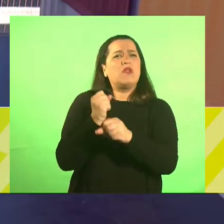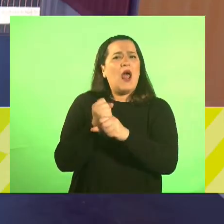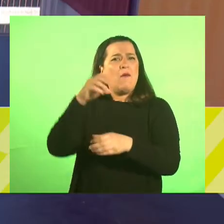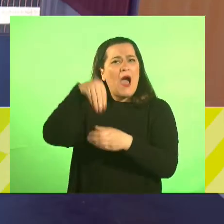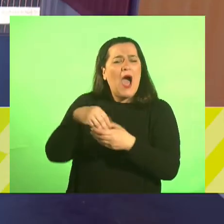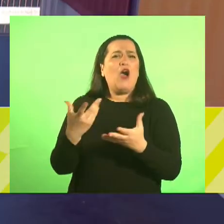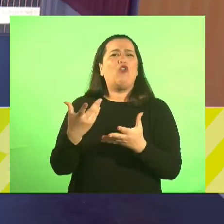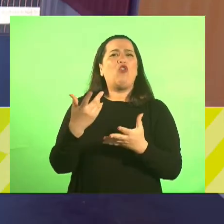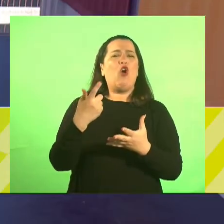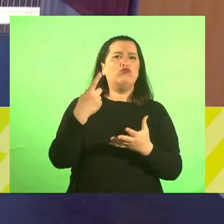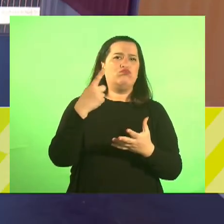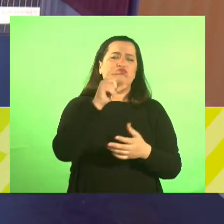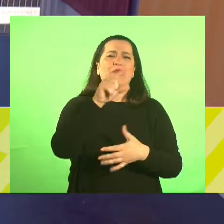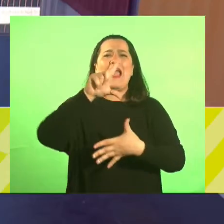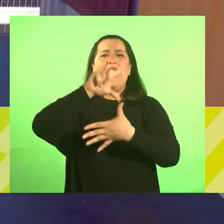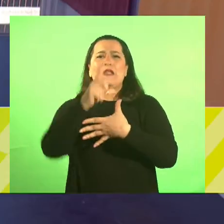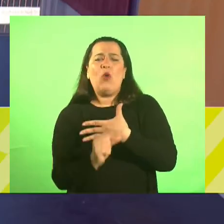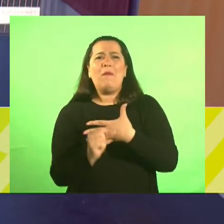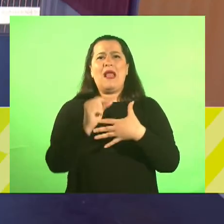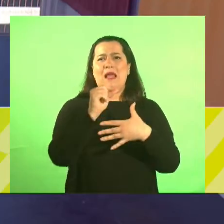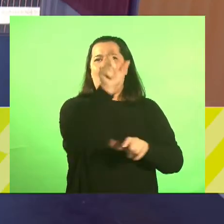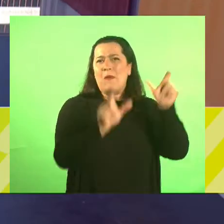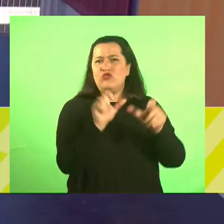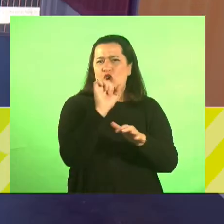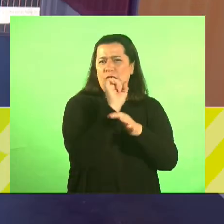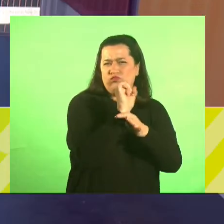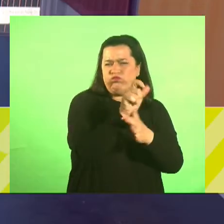a nuestros pensadores latinoamericanos.